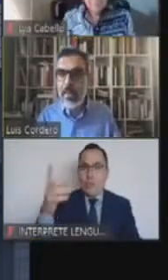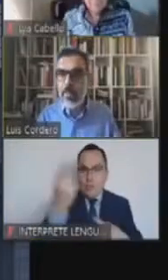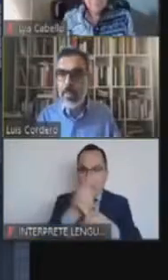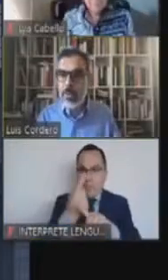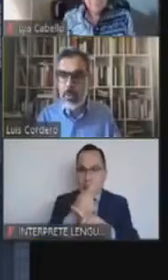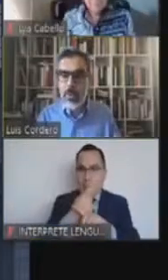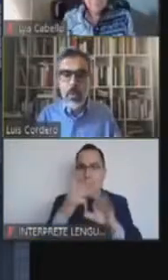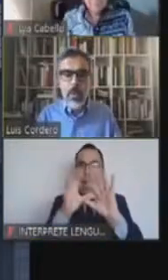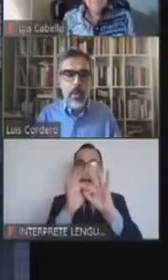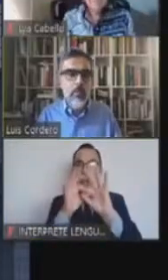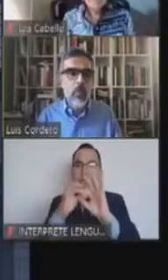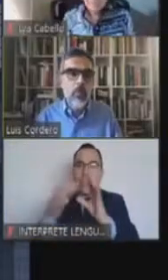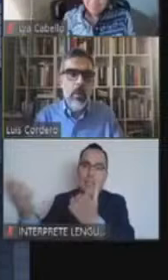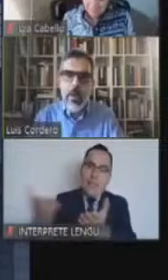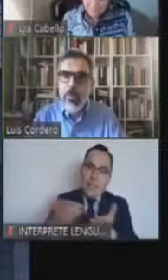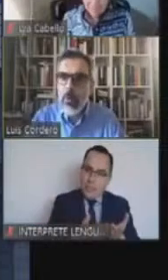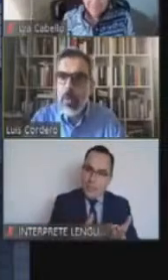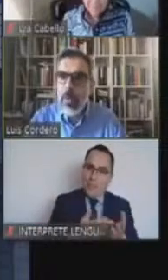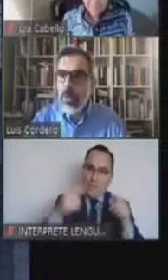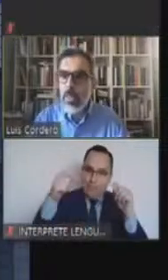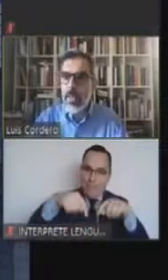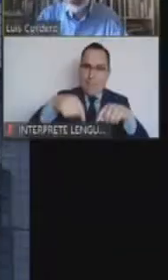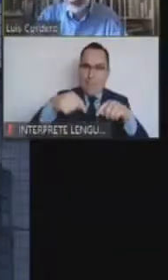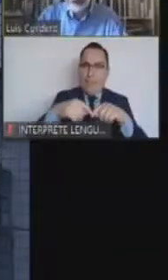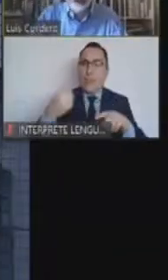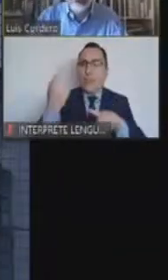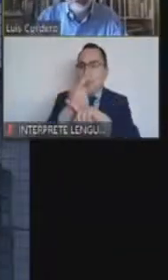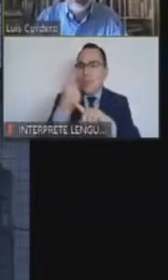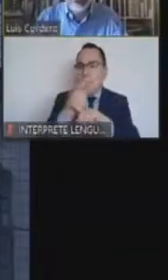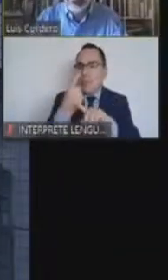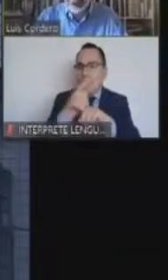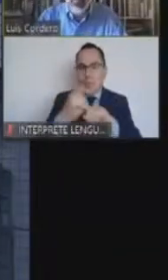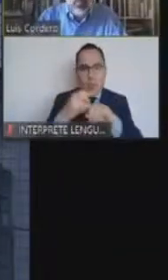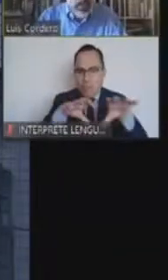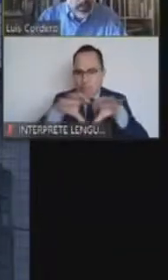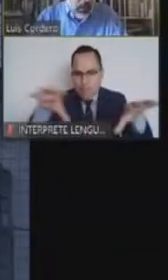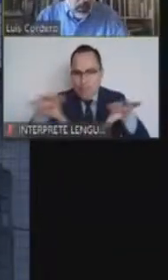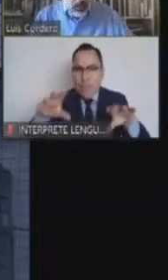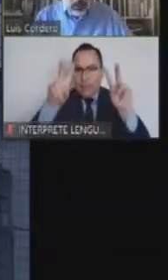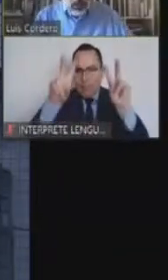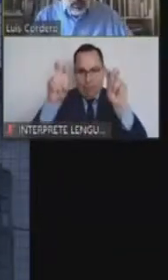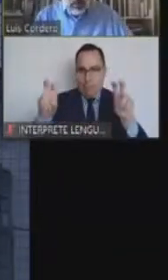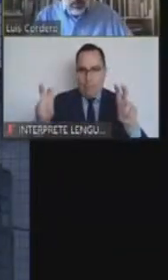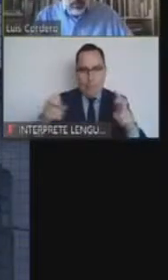agradecer la invitación. Yo voy a hablar sobre algunas cuestiones generales, en algunas